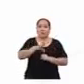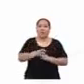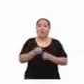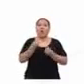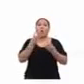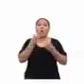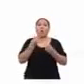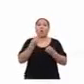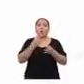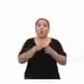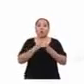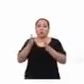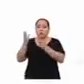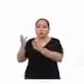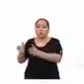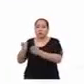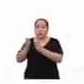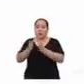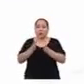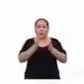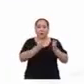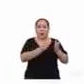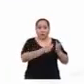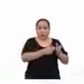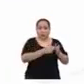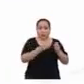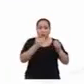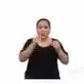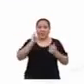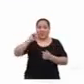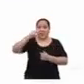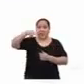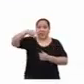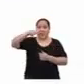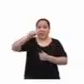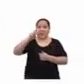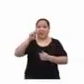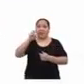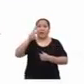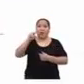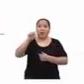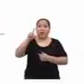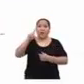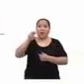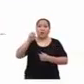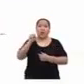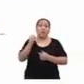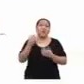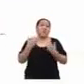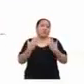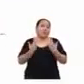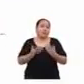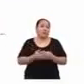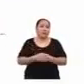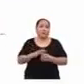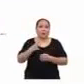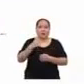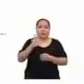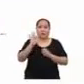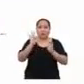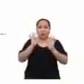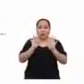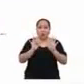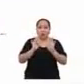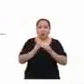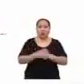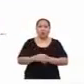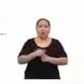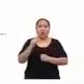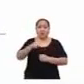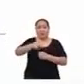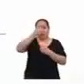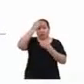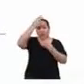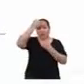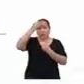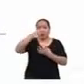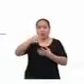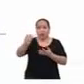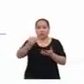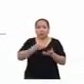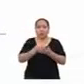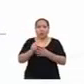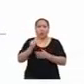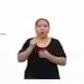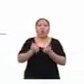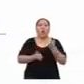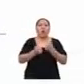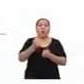la cantidad de intervalos que tendremos, que en este caso es aproximadamente 8. Con esta información obtenemos la amplitud